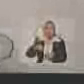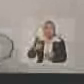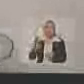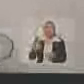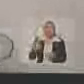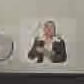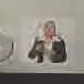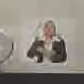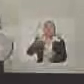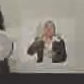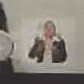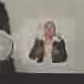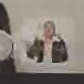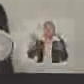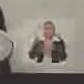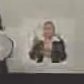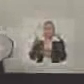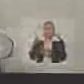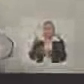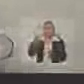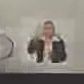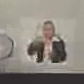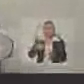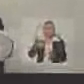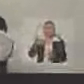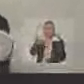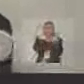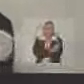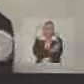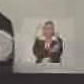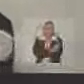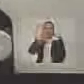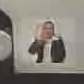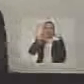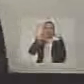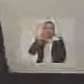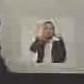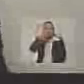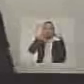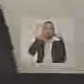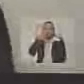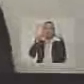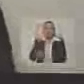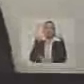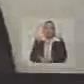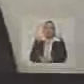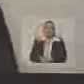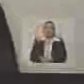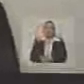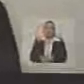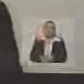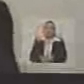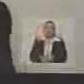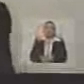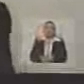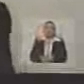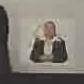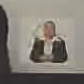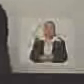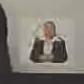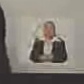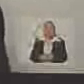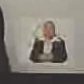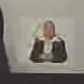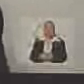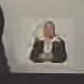el día de hoy, a todos los vecinos de Benito Juárez, a todos los que vivimos en Benito Juárez y a todos los que de alguna manera estamos relacionados en el día